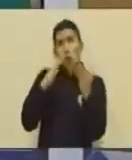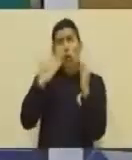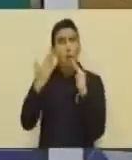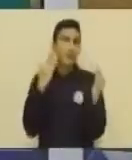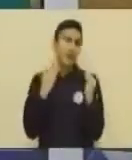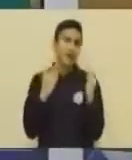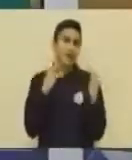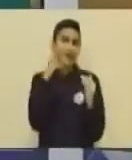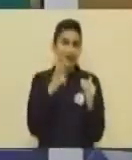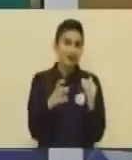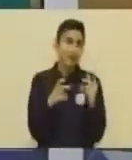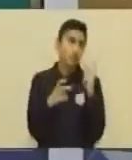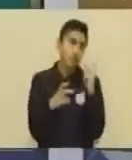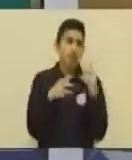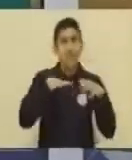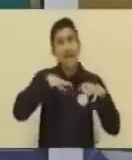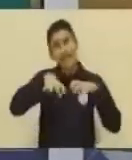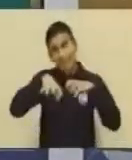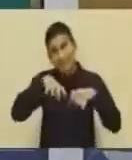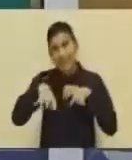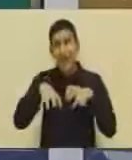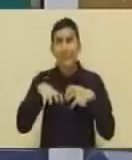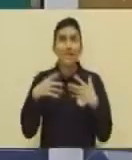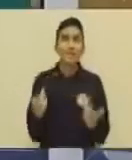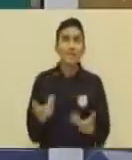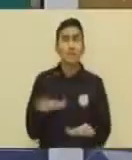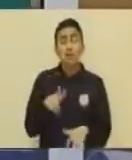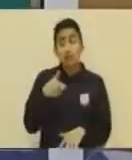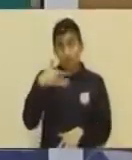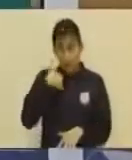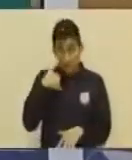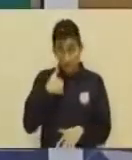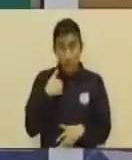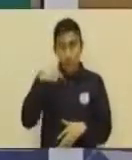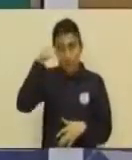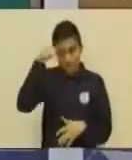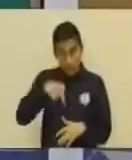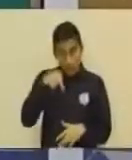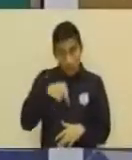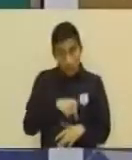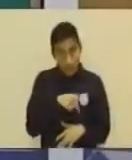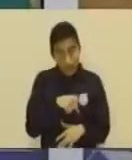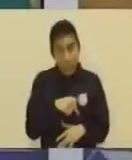dos actividades tenemos que tener ahora